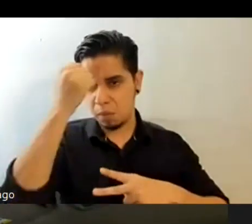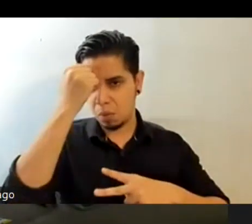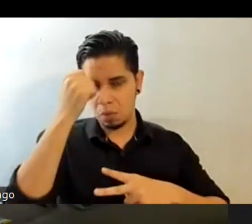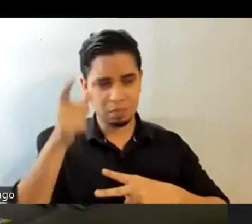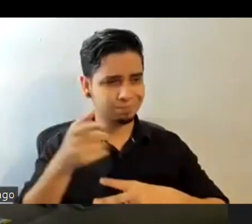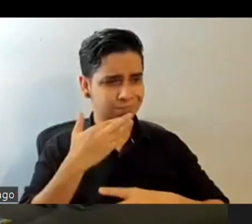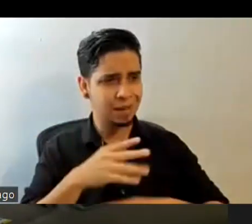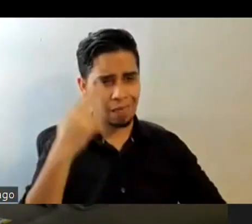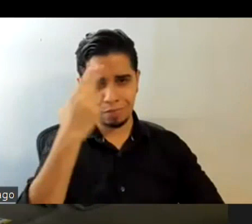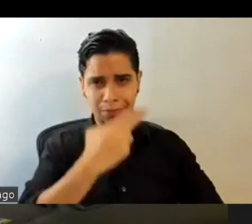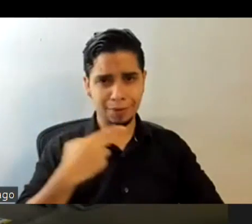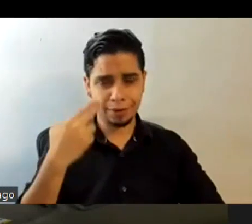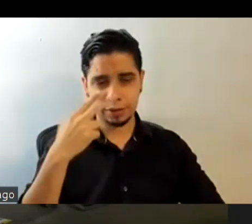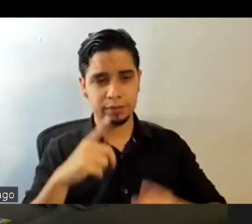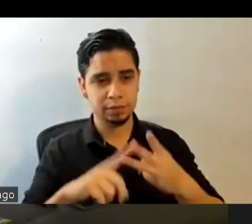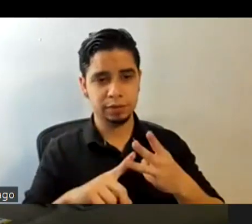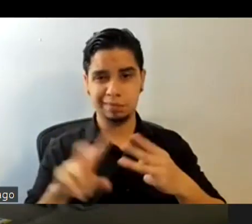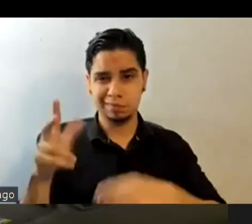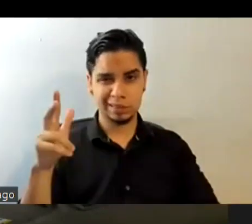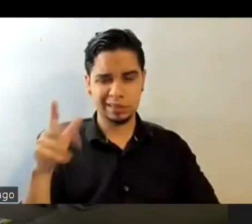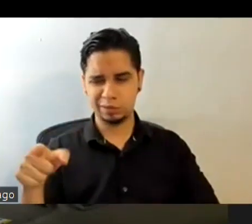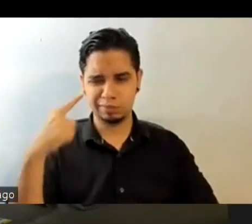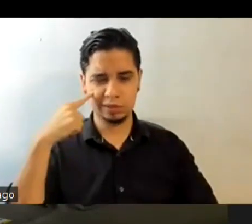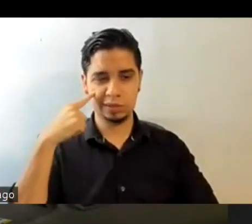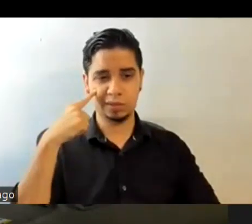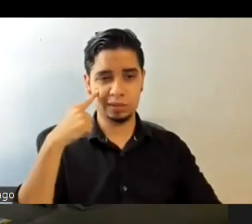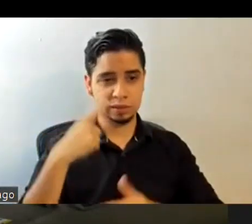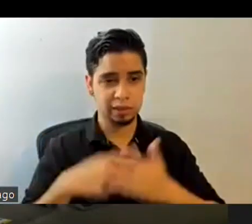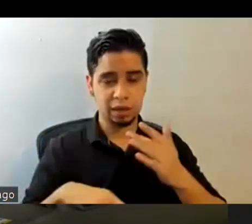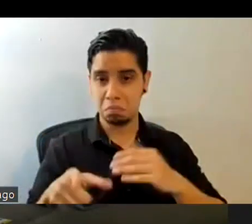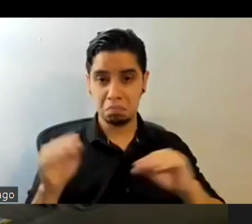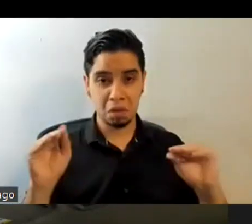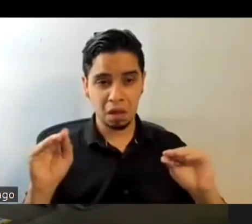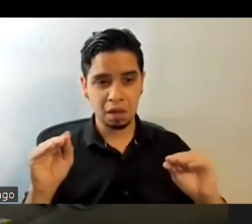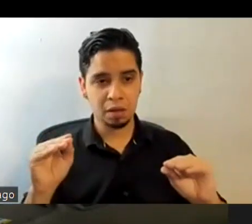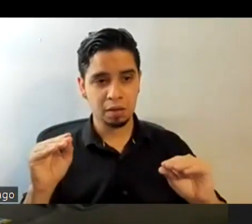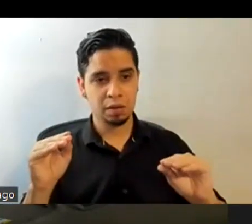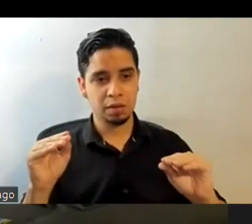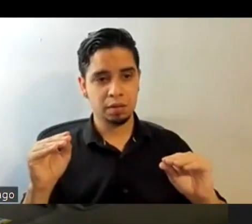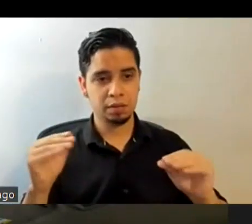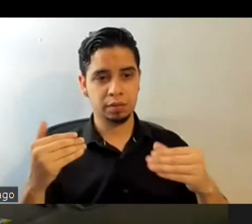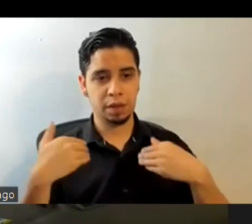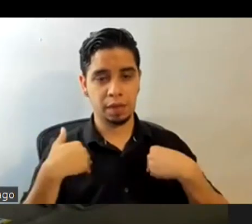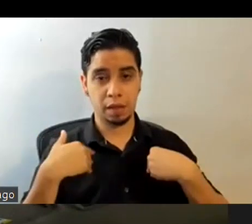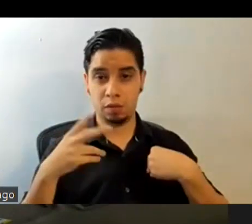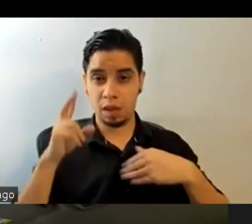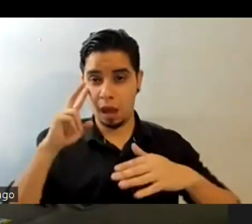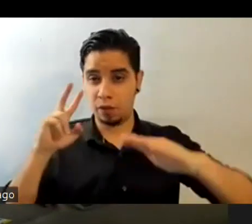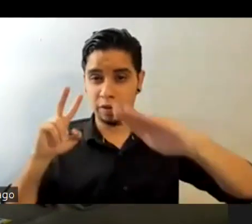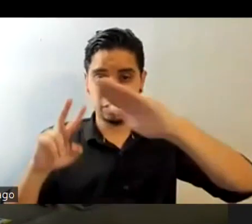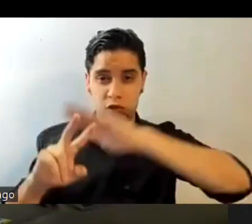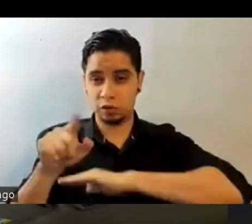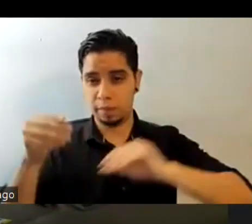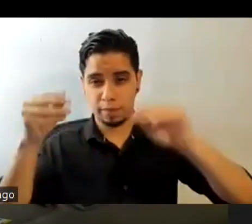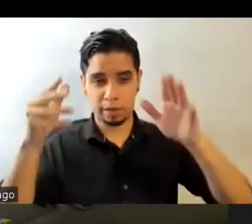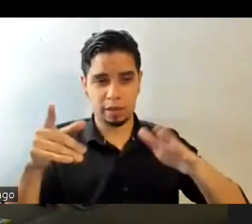malas notas, en tercer grado no, yo creo que este nene no. Fíjate, el tener una visión, esa maestra que tuvo la visión